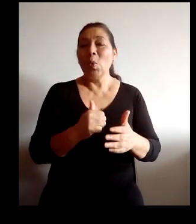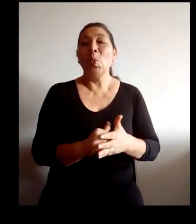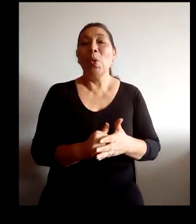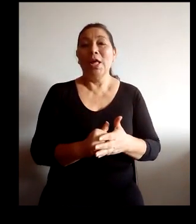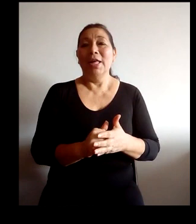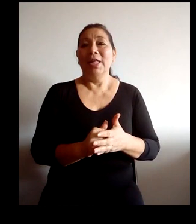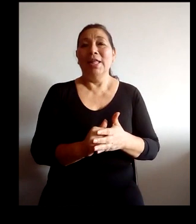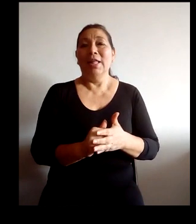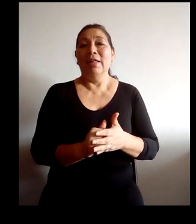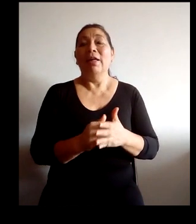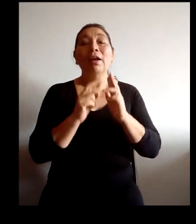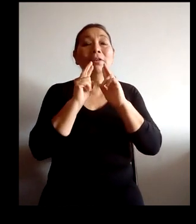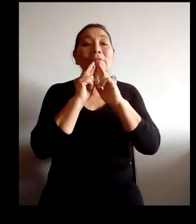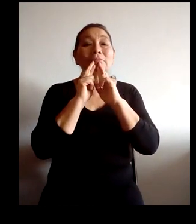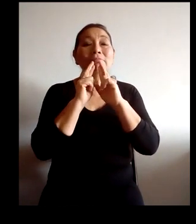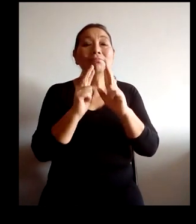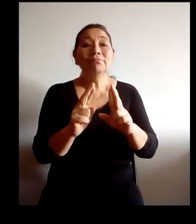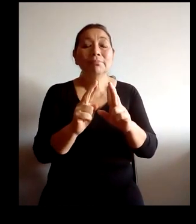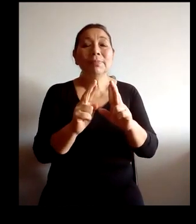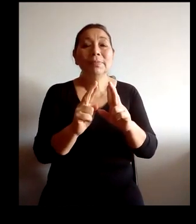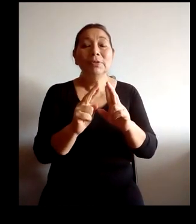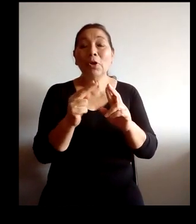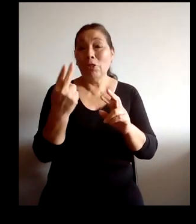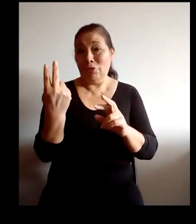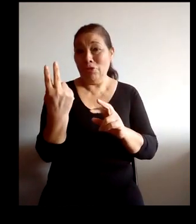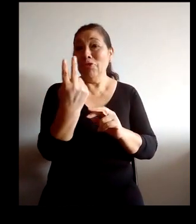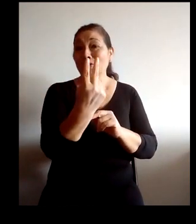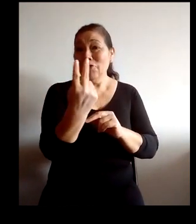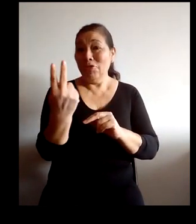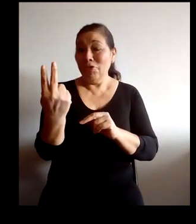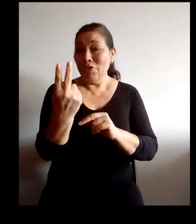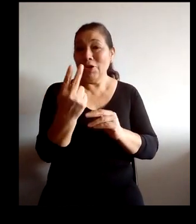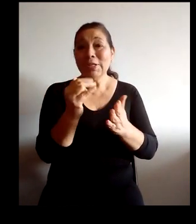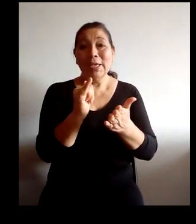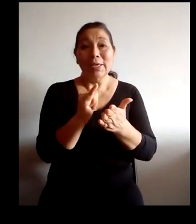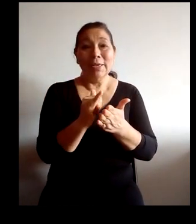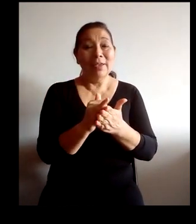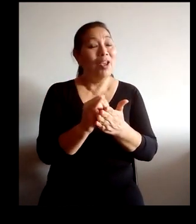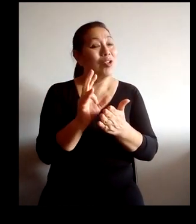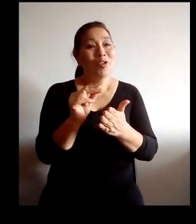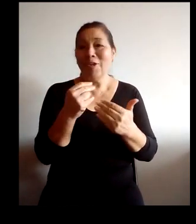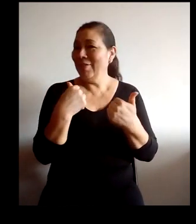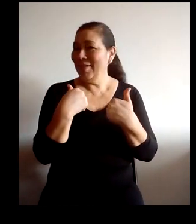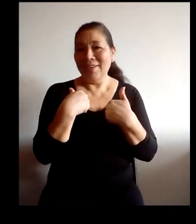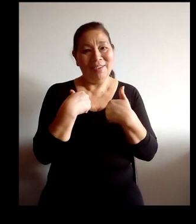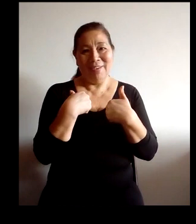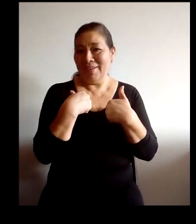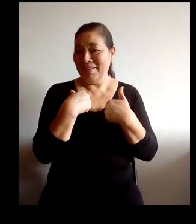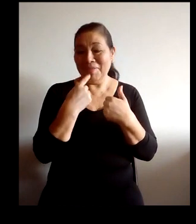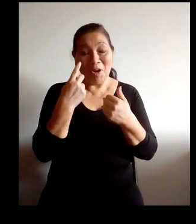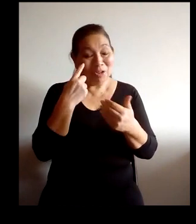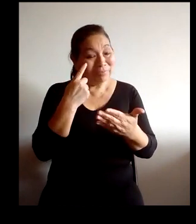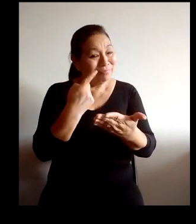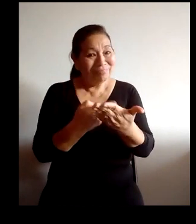tiene un diagnóstico de neumoconiosis. Y finalmente, para concluir, debemos